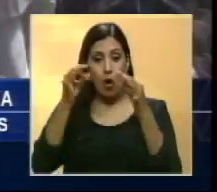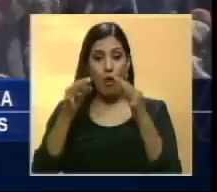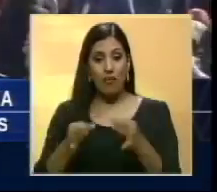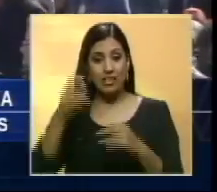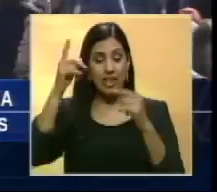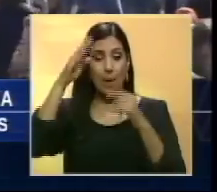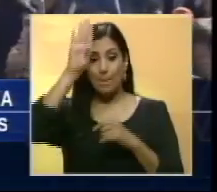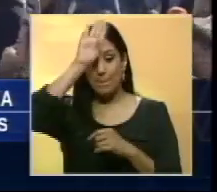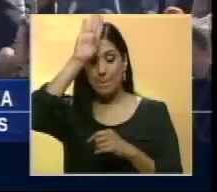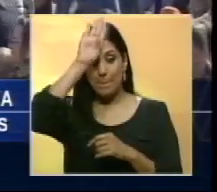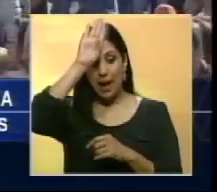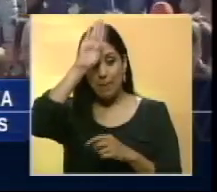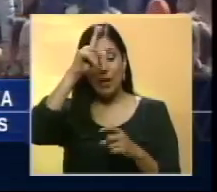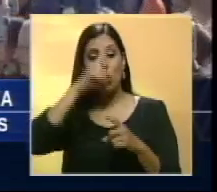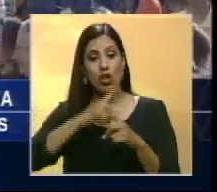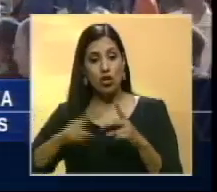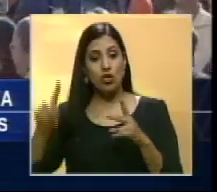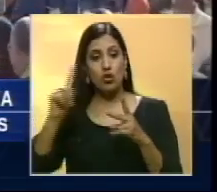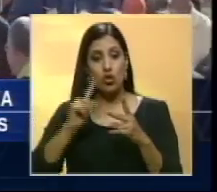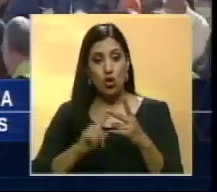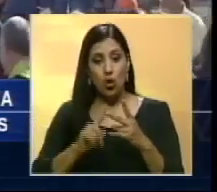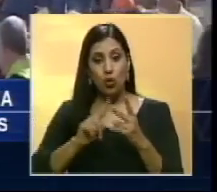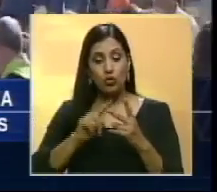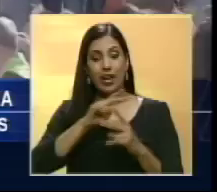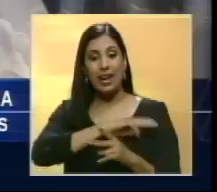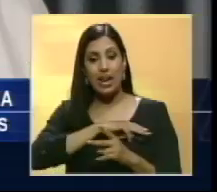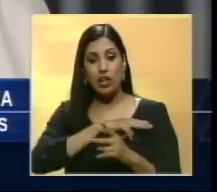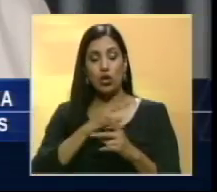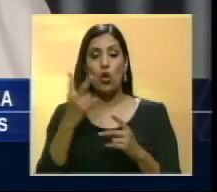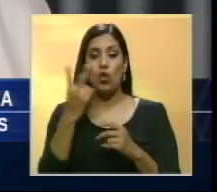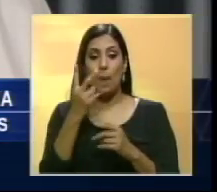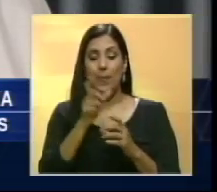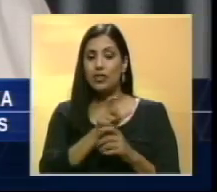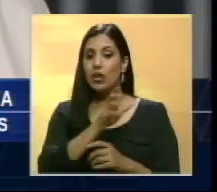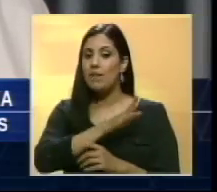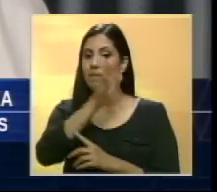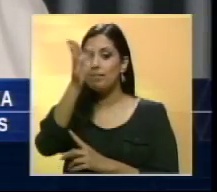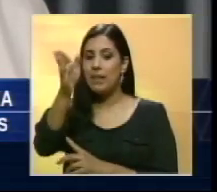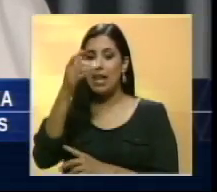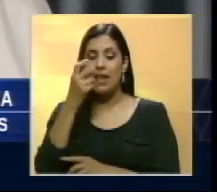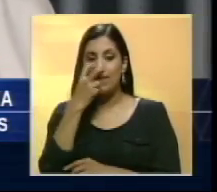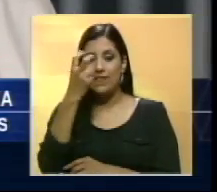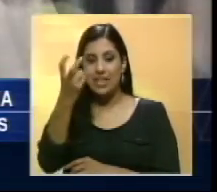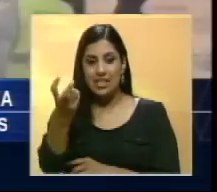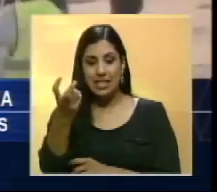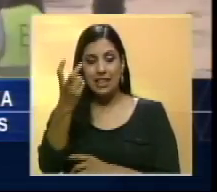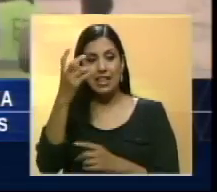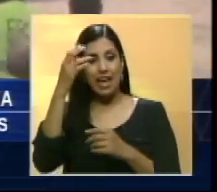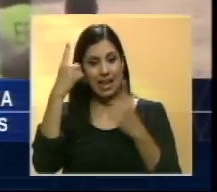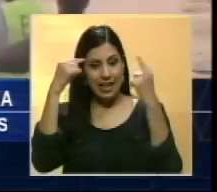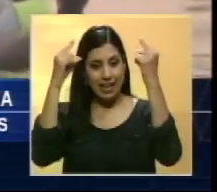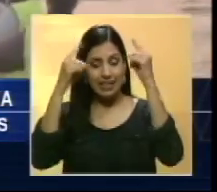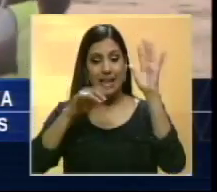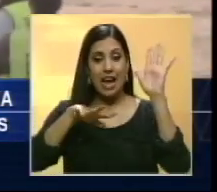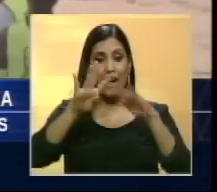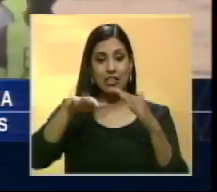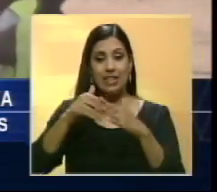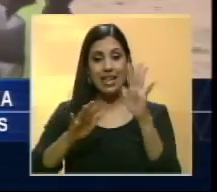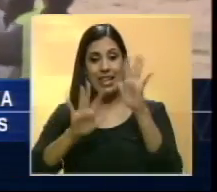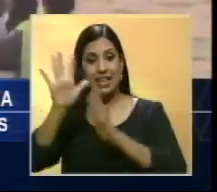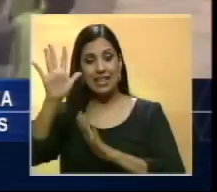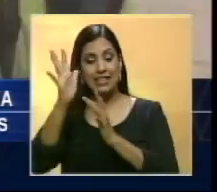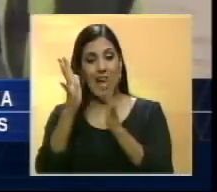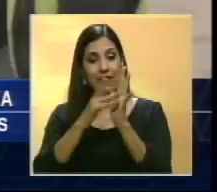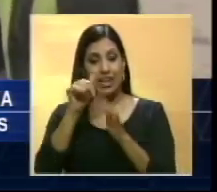y el patriarca ortodoxo de Constantinopla, Bartolomé I, visitarán la isla de Lesbos entre el 14 y el 15 de abril de